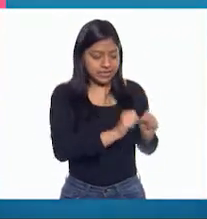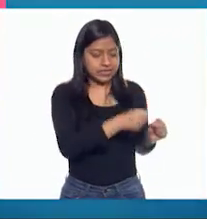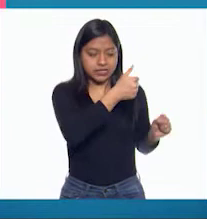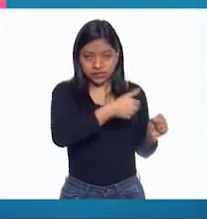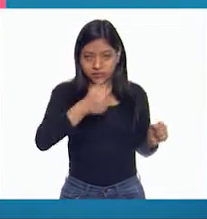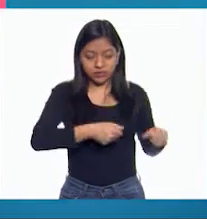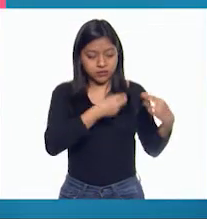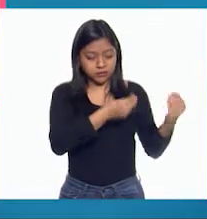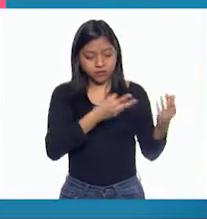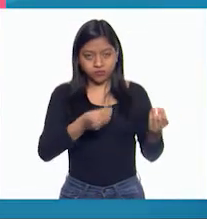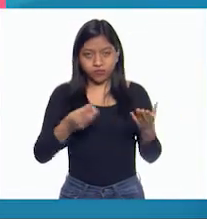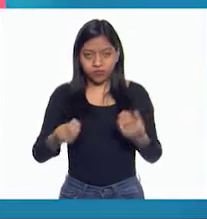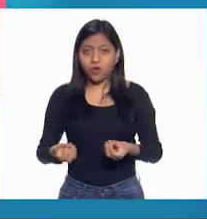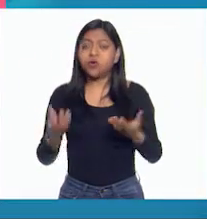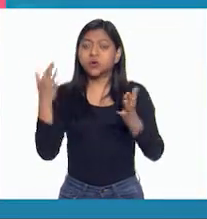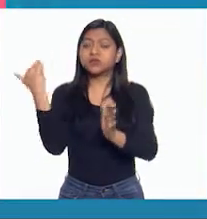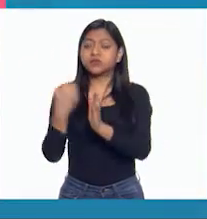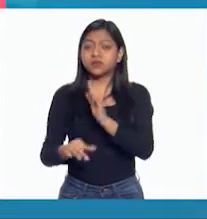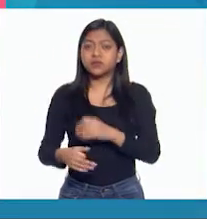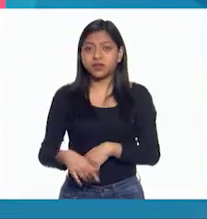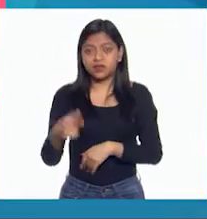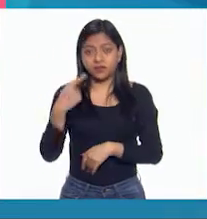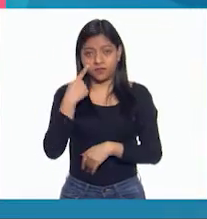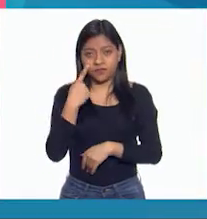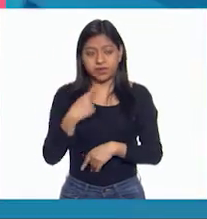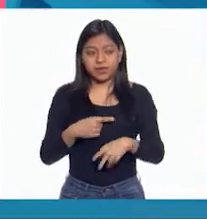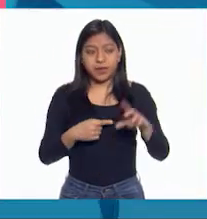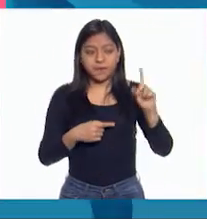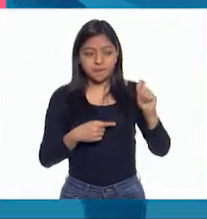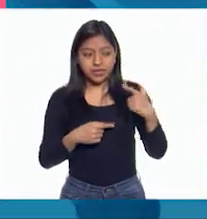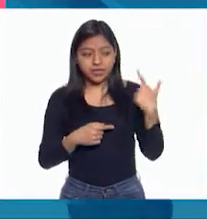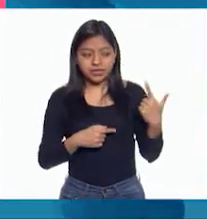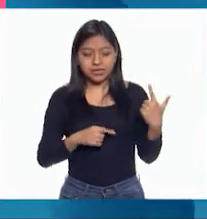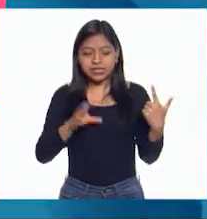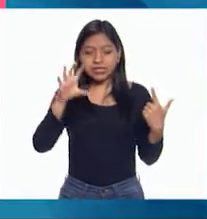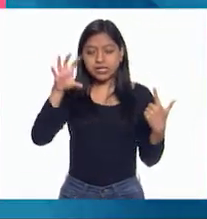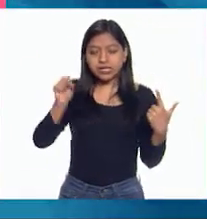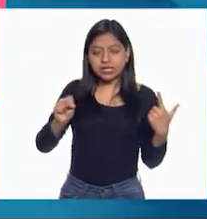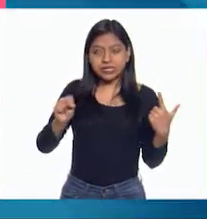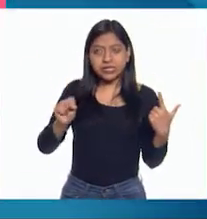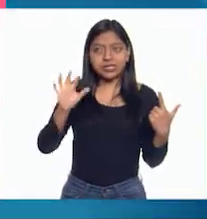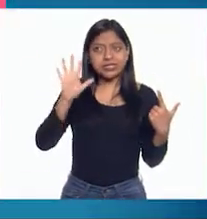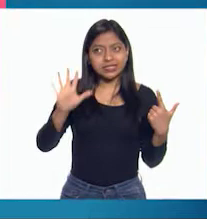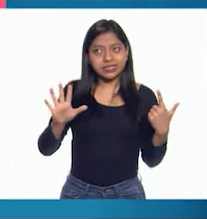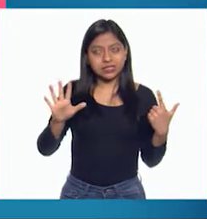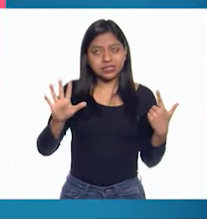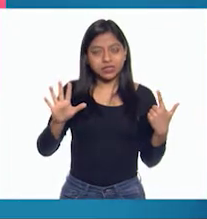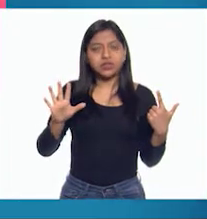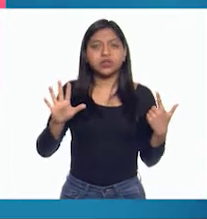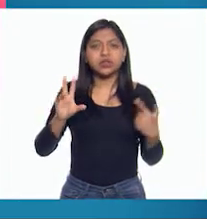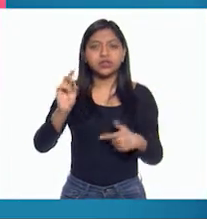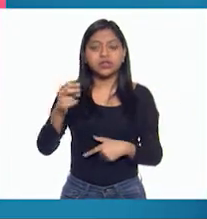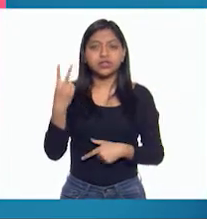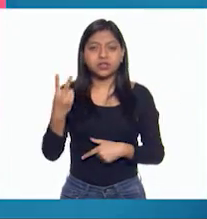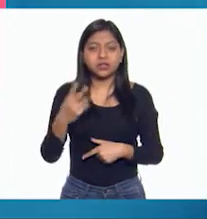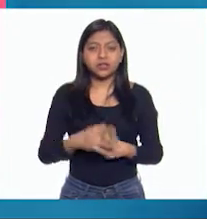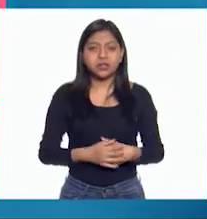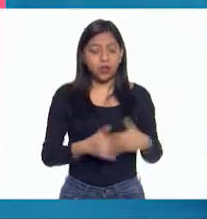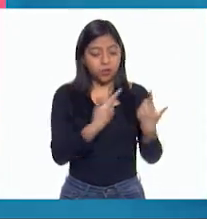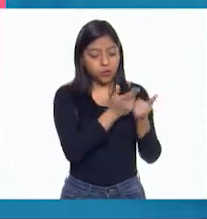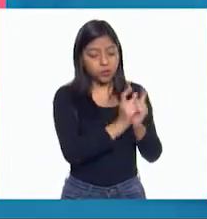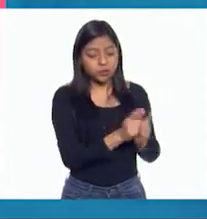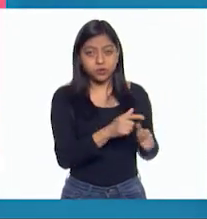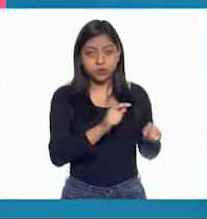te faltarían? Pues si tengo 27 para cada grupo, me faltarían 5 para 32. Si son 12